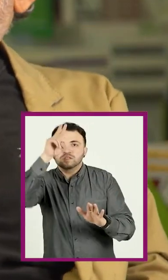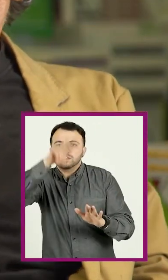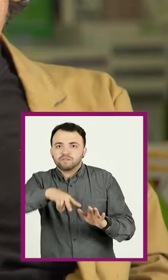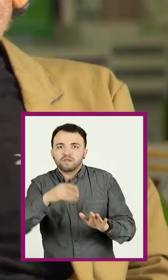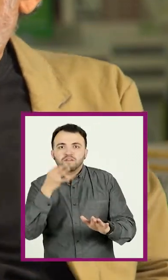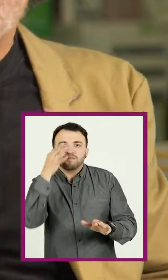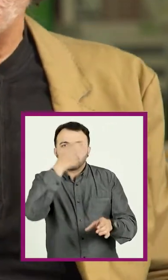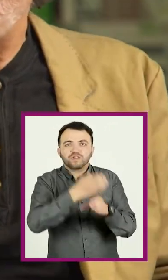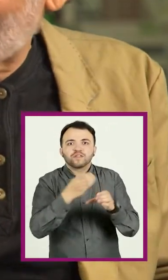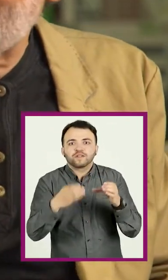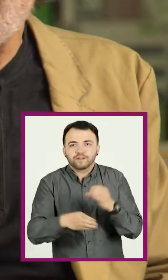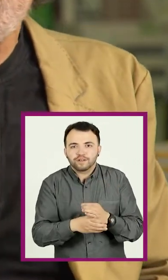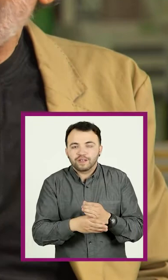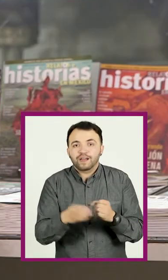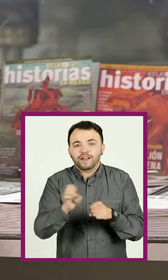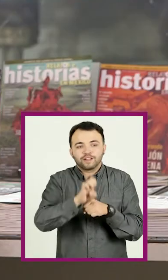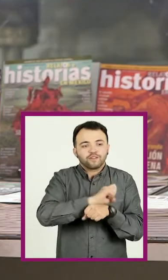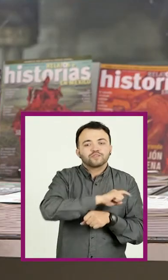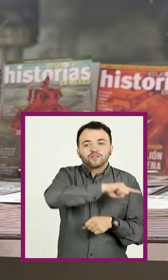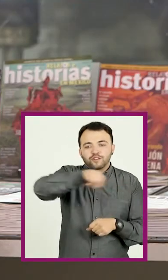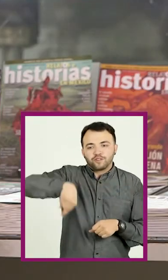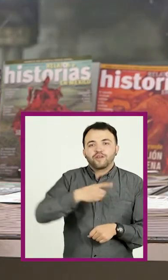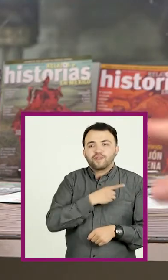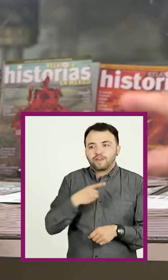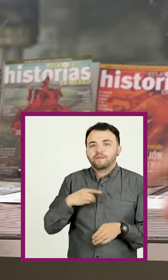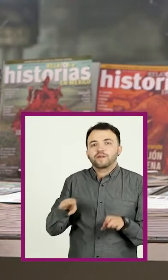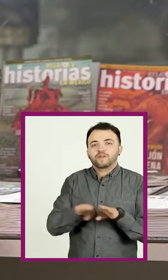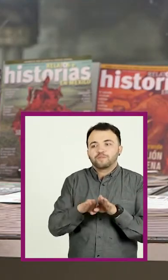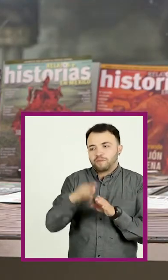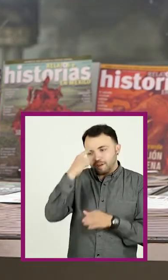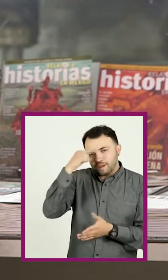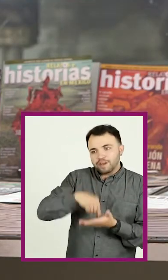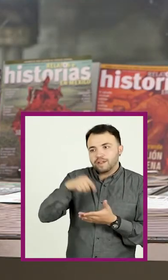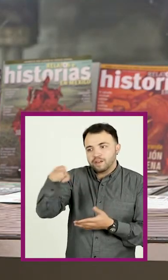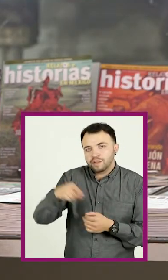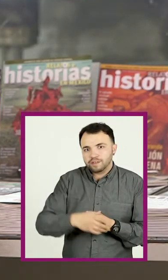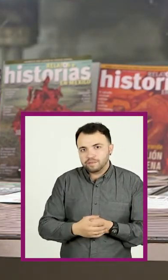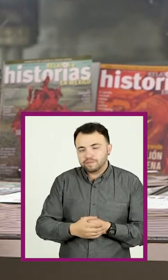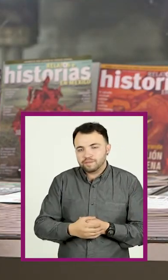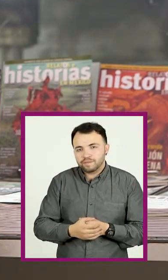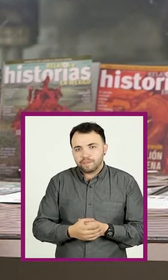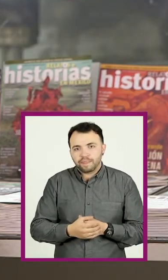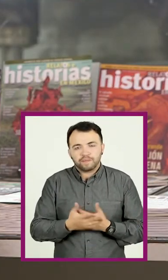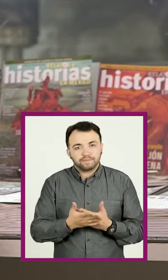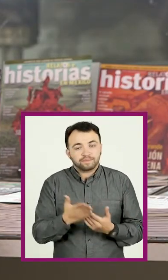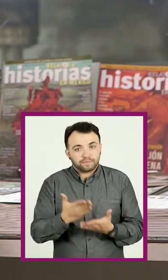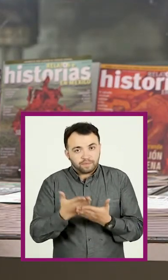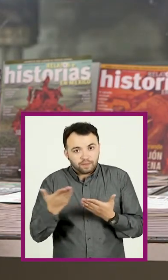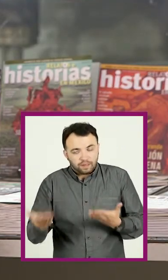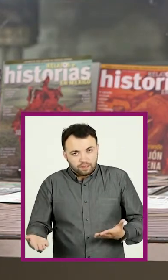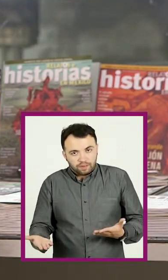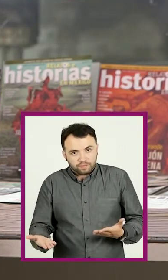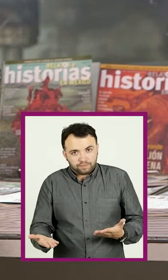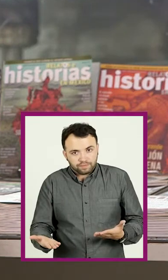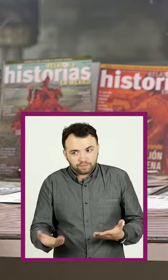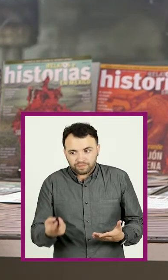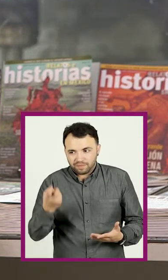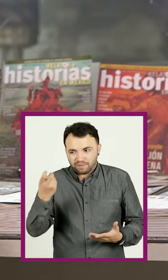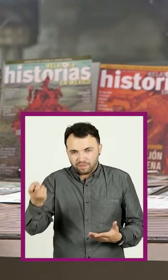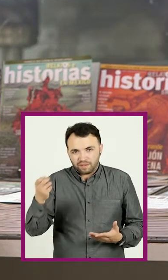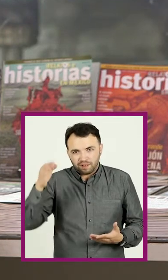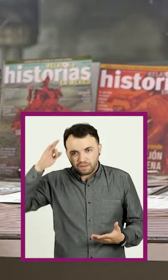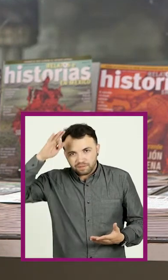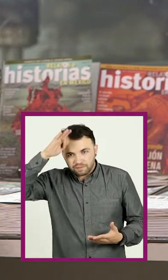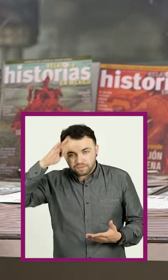en ese caso, y entonces nos confrontemos con eso también. Sí. Pero jugó el juego de la filosofía, sin duda, ¿no? Ahora, con respecto a